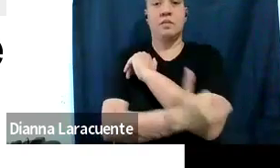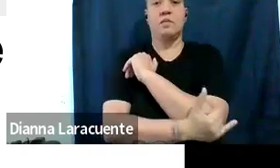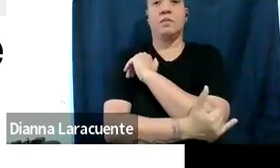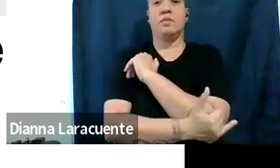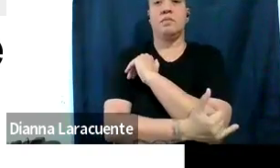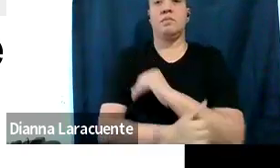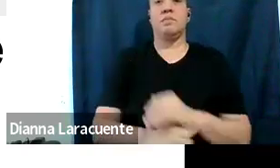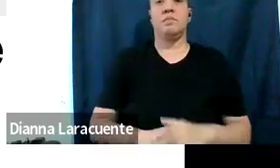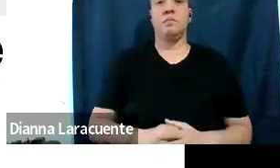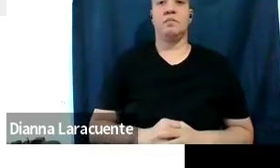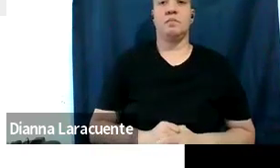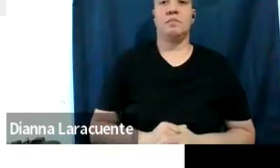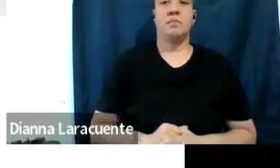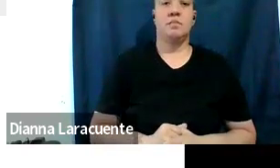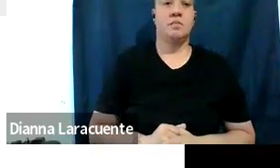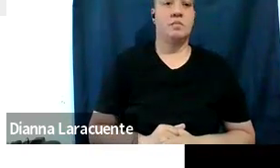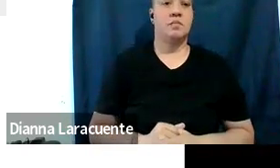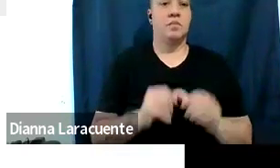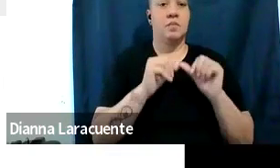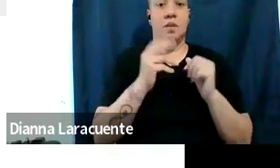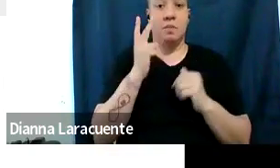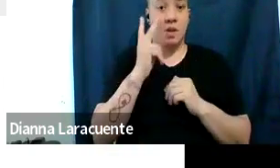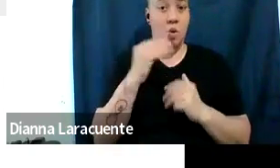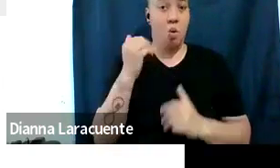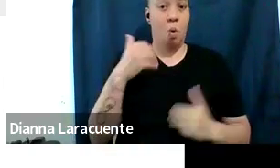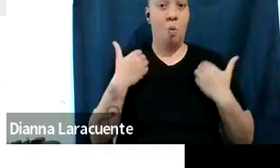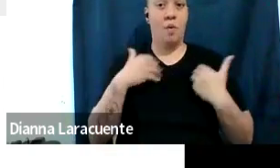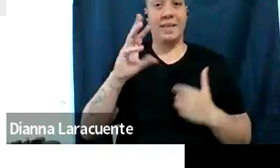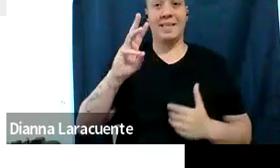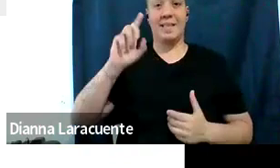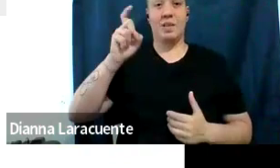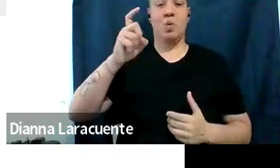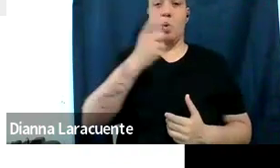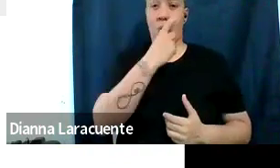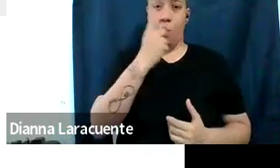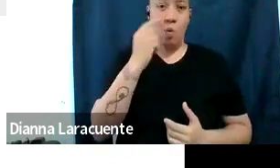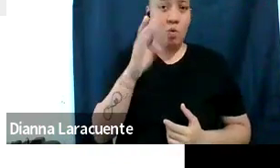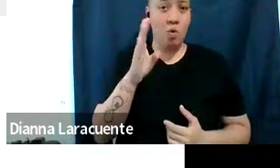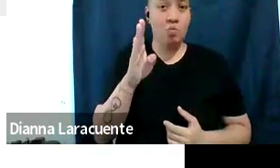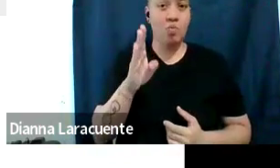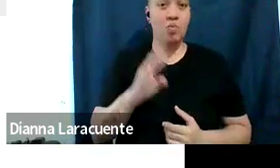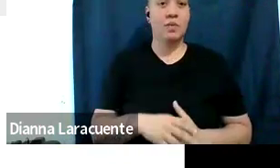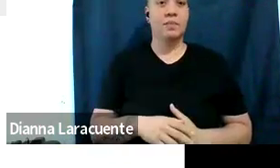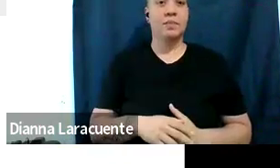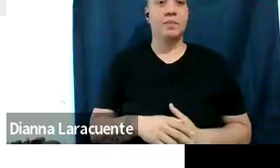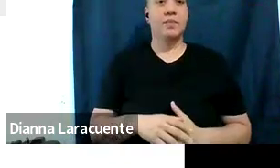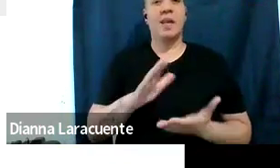Sigue. Miren lo joven que era un hombre de 6 pies, de ojos azules, tenía la